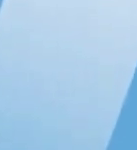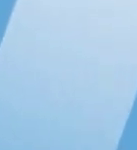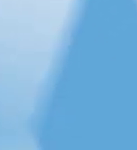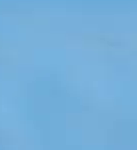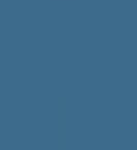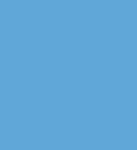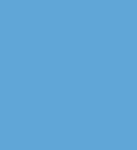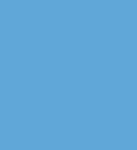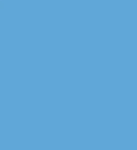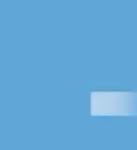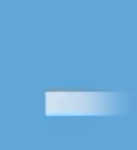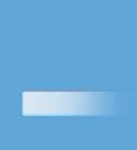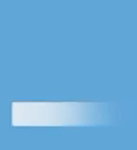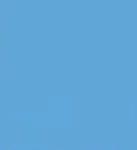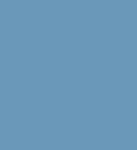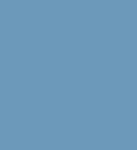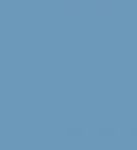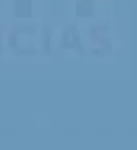Regresamos.